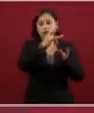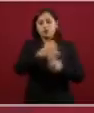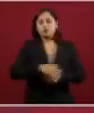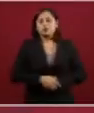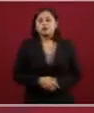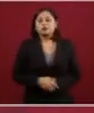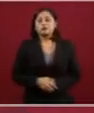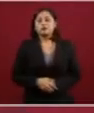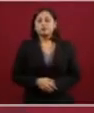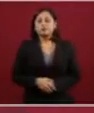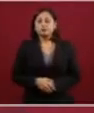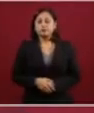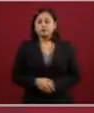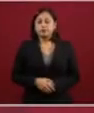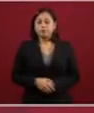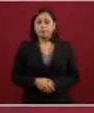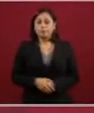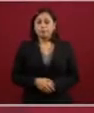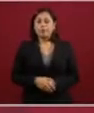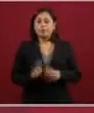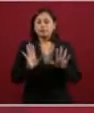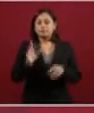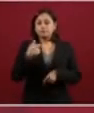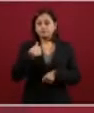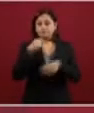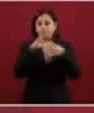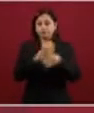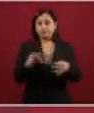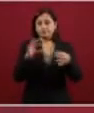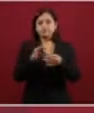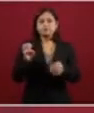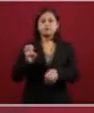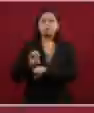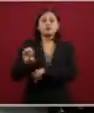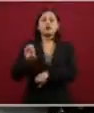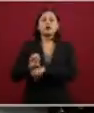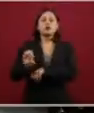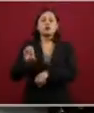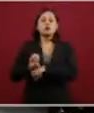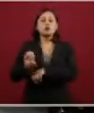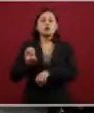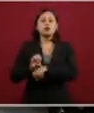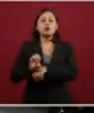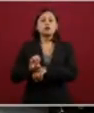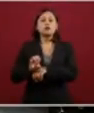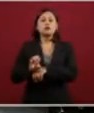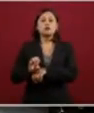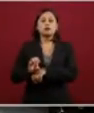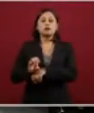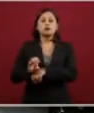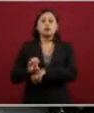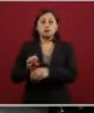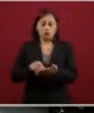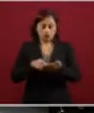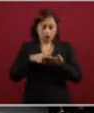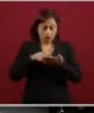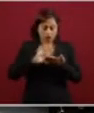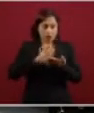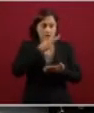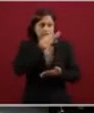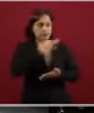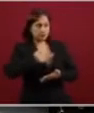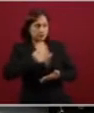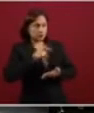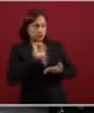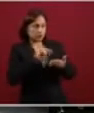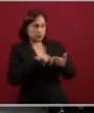para comunicarles que Ecuador finalmente sí permitió, según me están diciendo, no sé si usted tiene